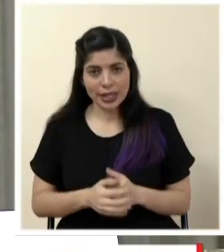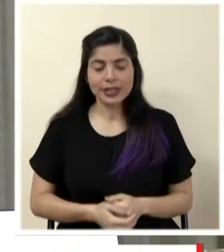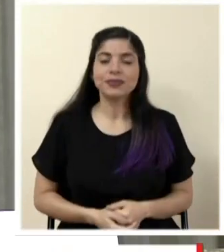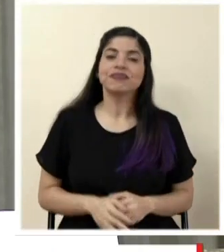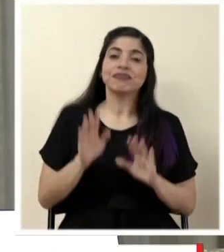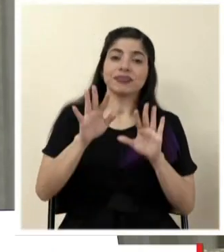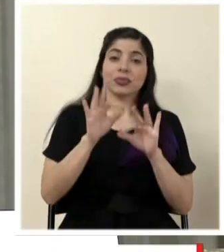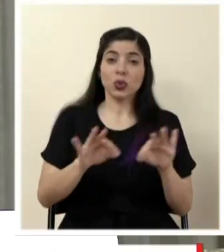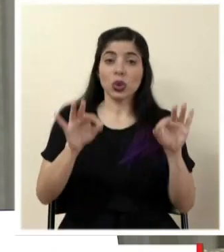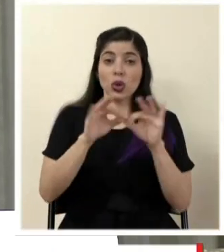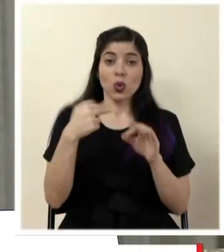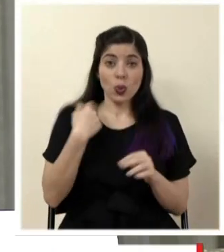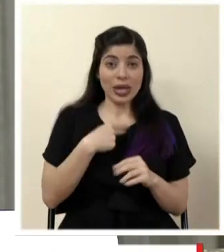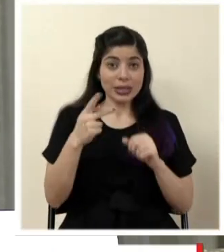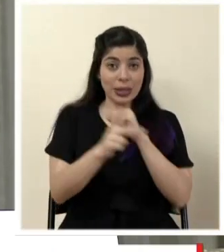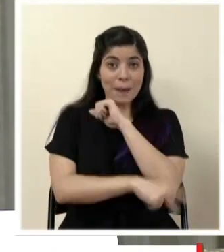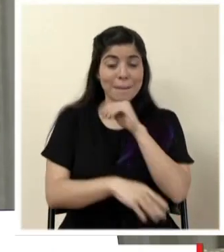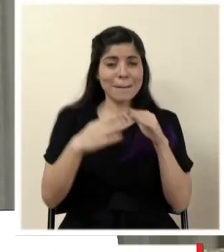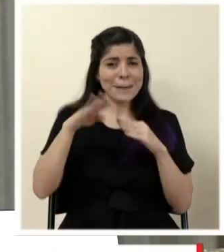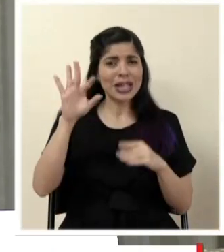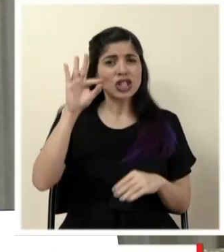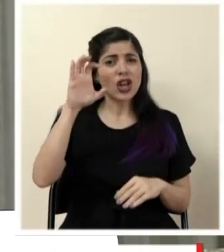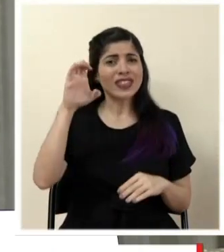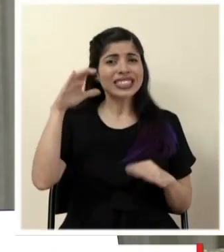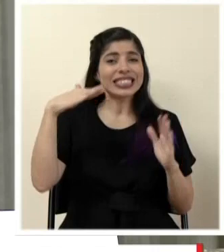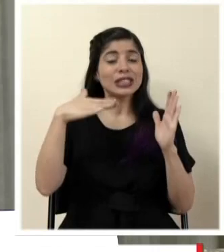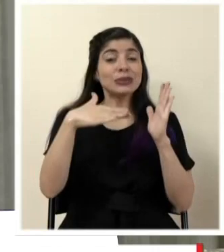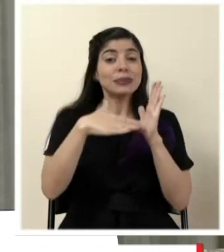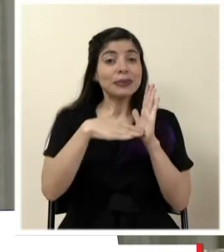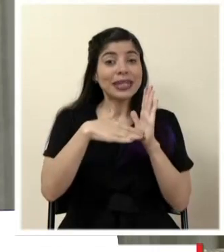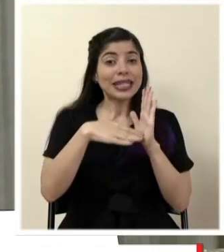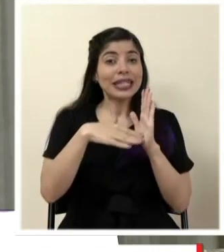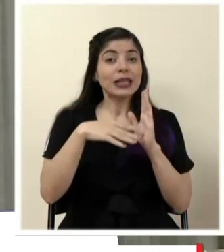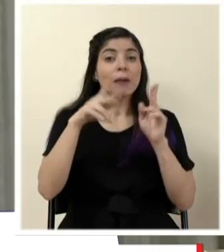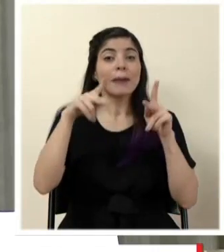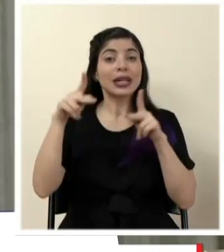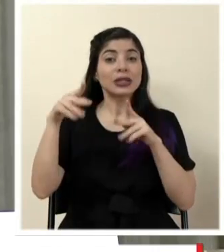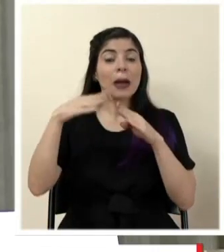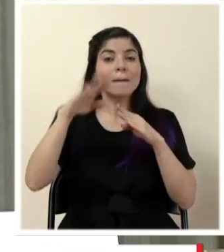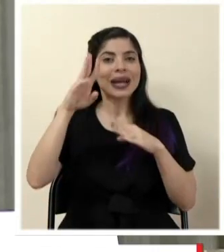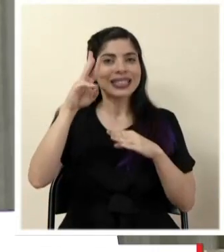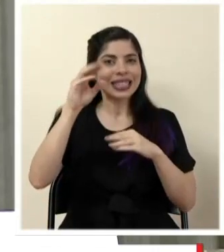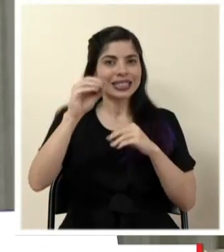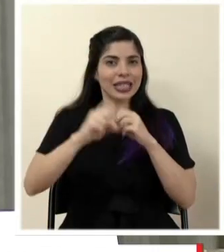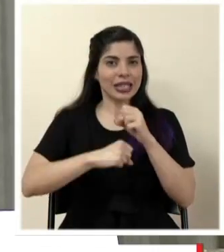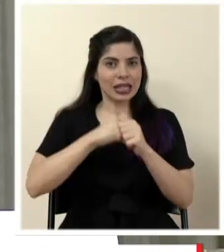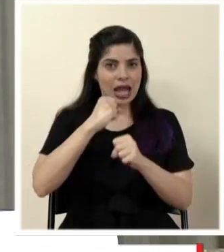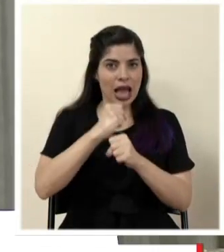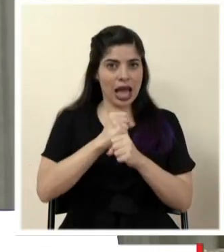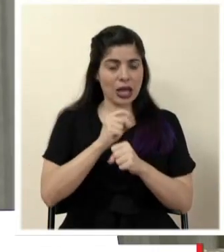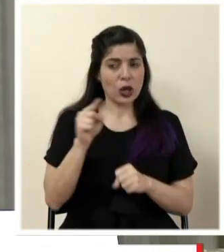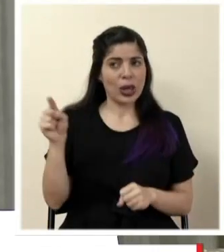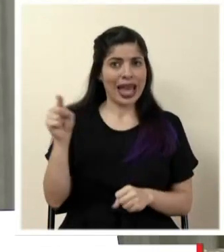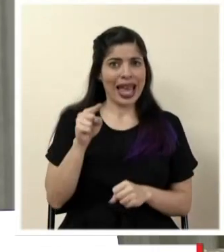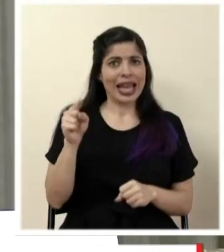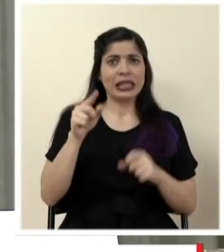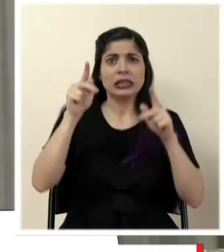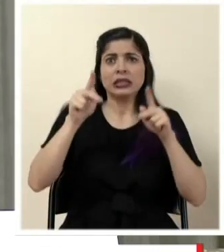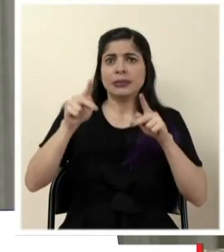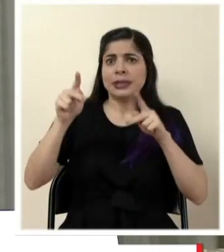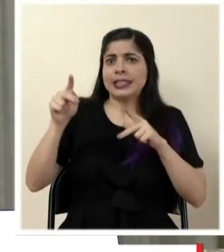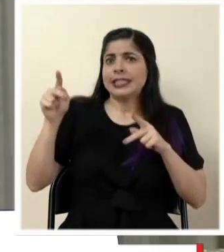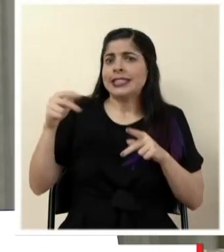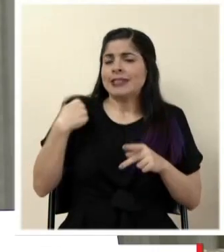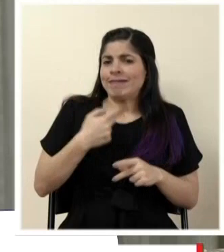país tenemos más de 900,000 personas mayores de 60 años. Estas son las que han sido consideradas población a la cual